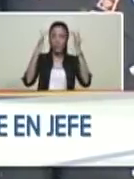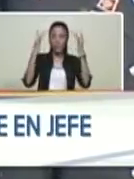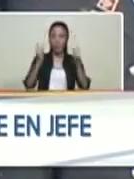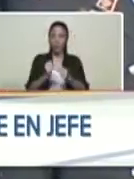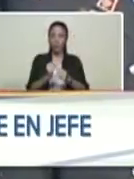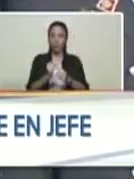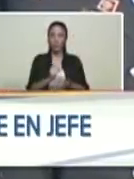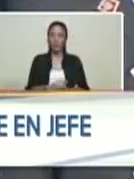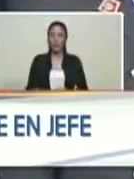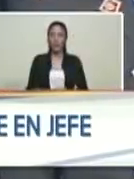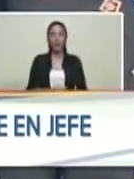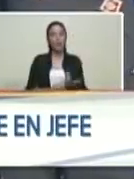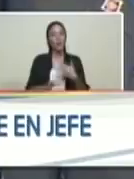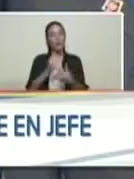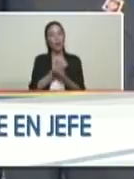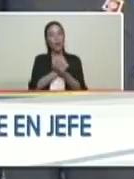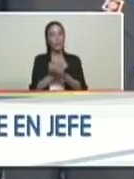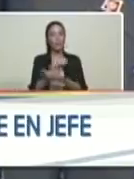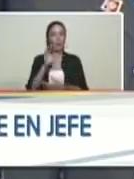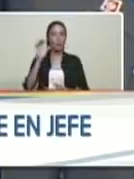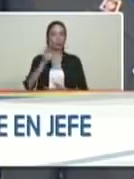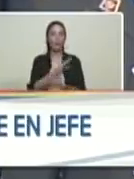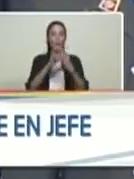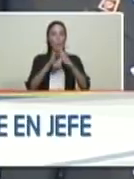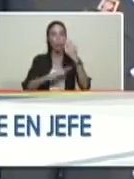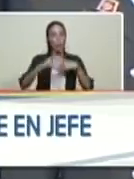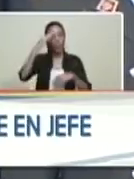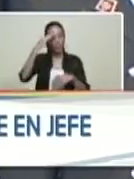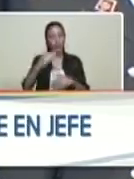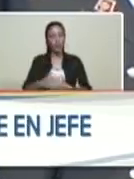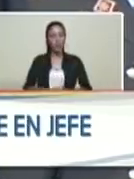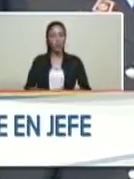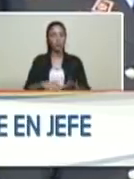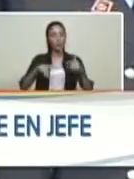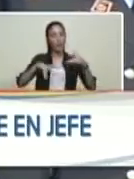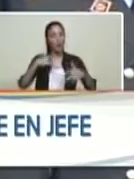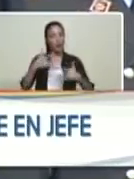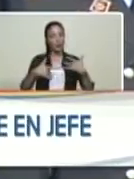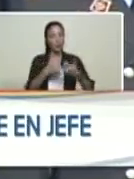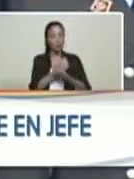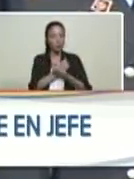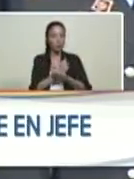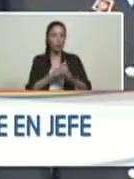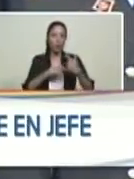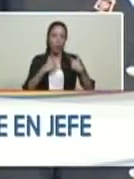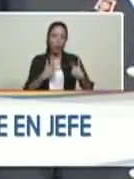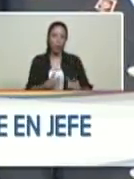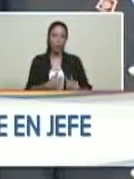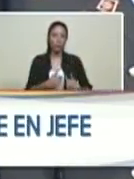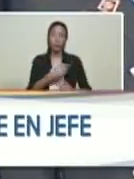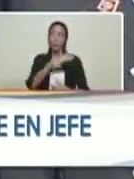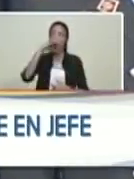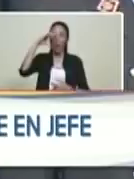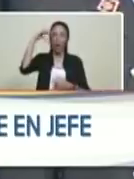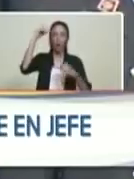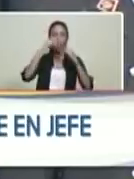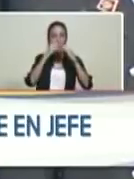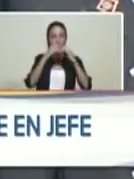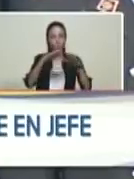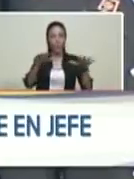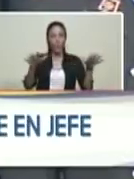y patriótica de nuestra fuerza armada nacional bolivariana así que hagamos el acto con el corazón pido a dios las bendiciones